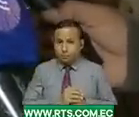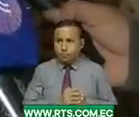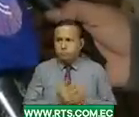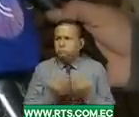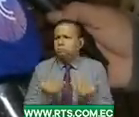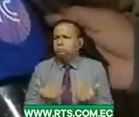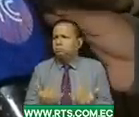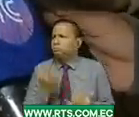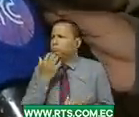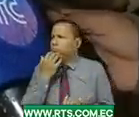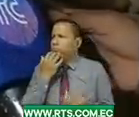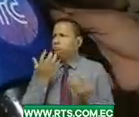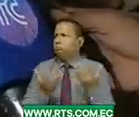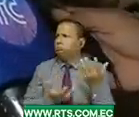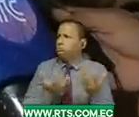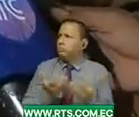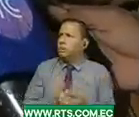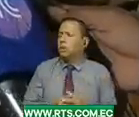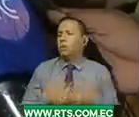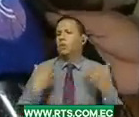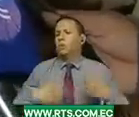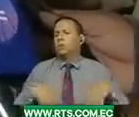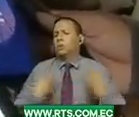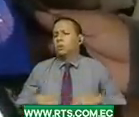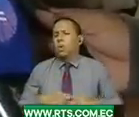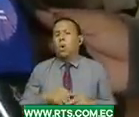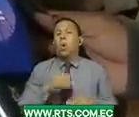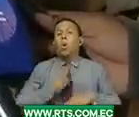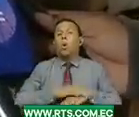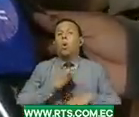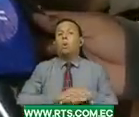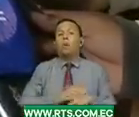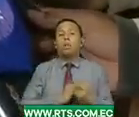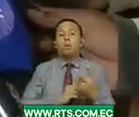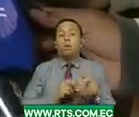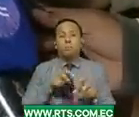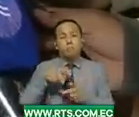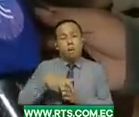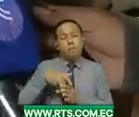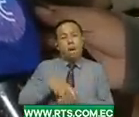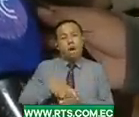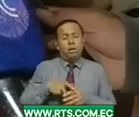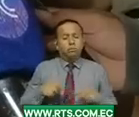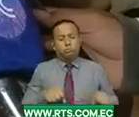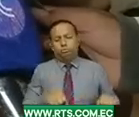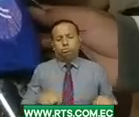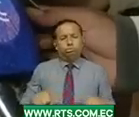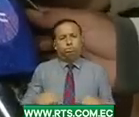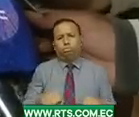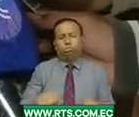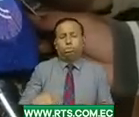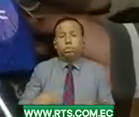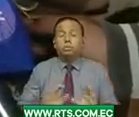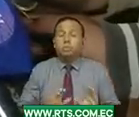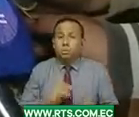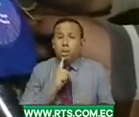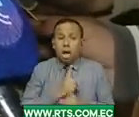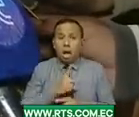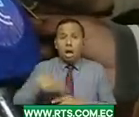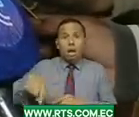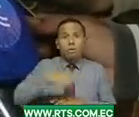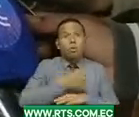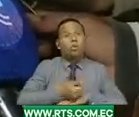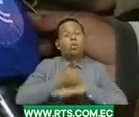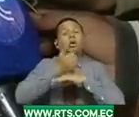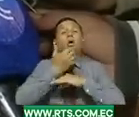sido aparentemente dos ciudadanos que se trasladaban en una motocicleta. Las unidades también tienen activado el código 3, que nosotros lo